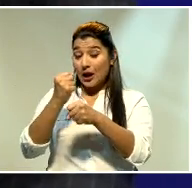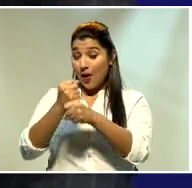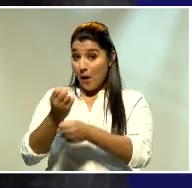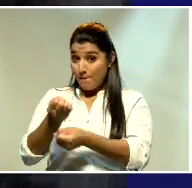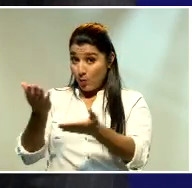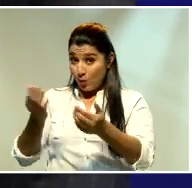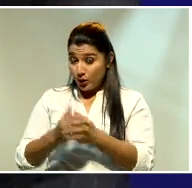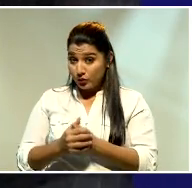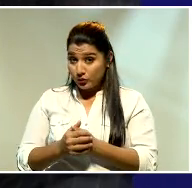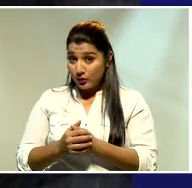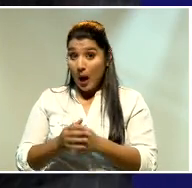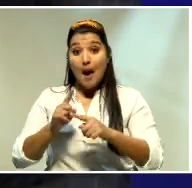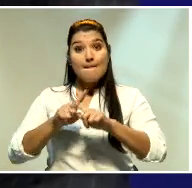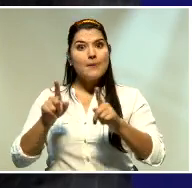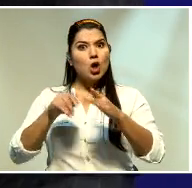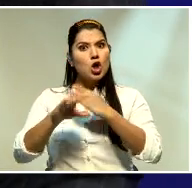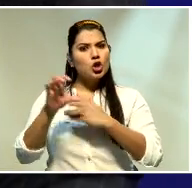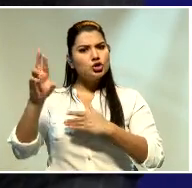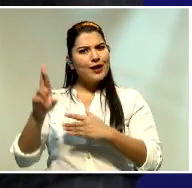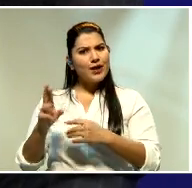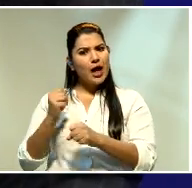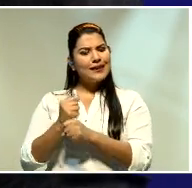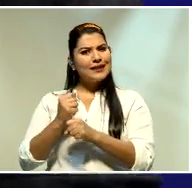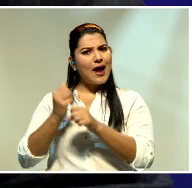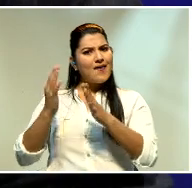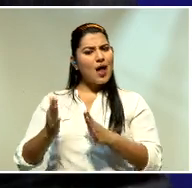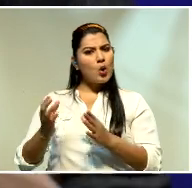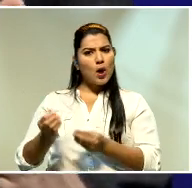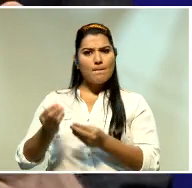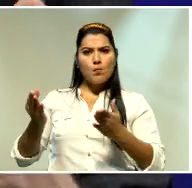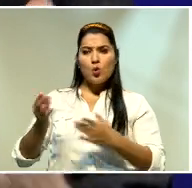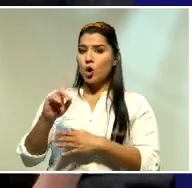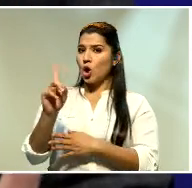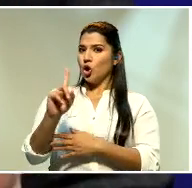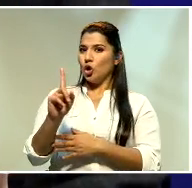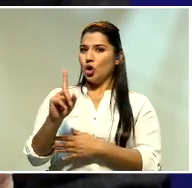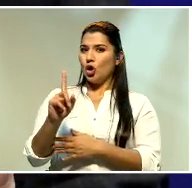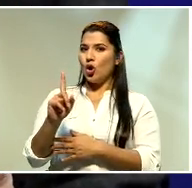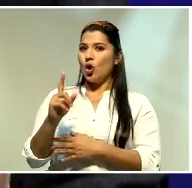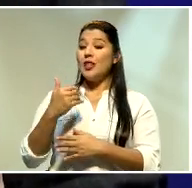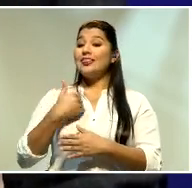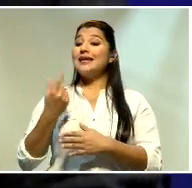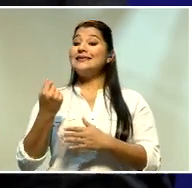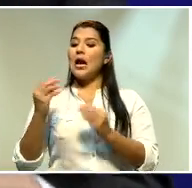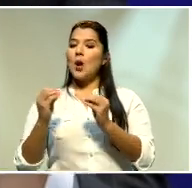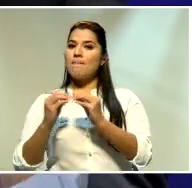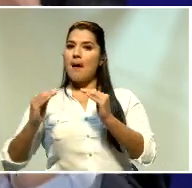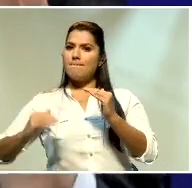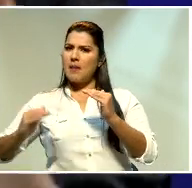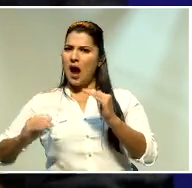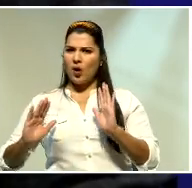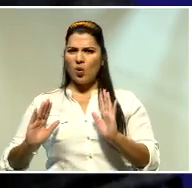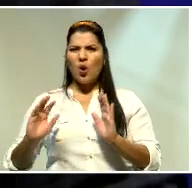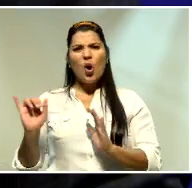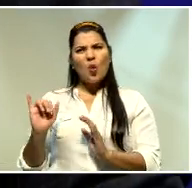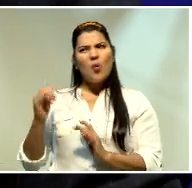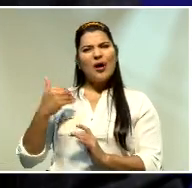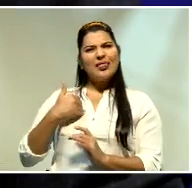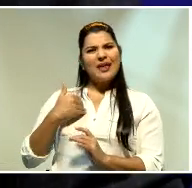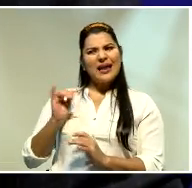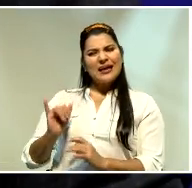públicos. Pero en Costa Rica los funcionarios públicos no son de la escala más baja salarial del país. Se ha creado como esta idea de